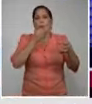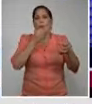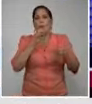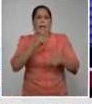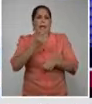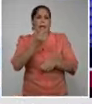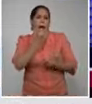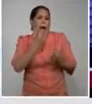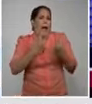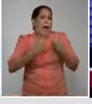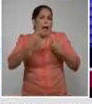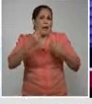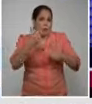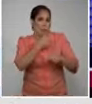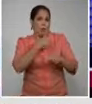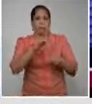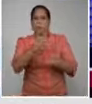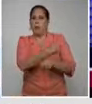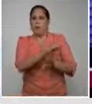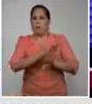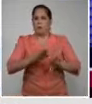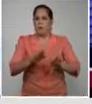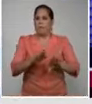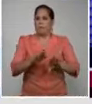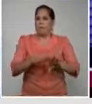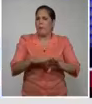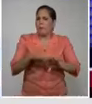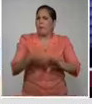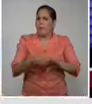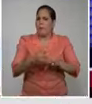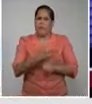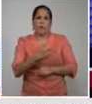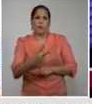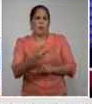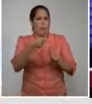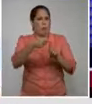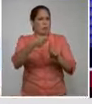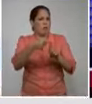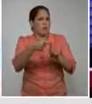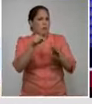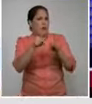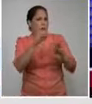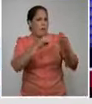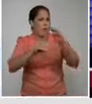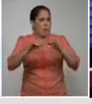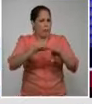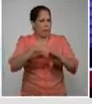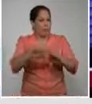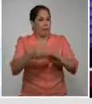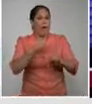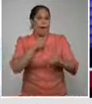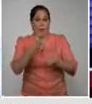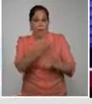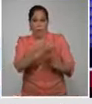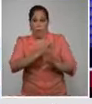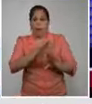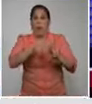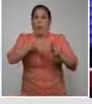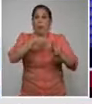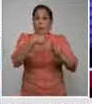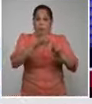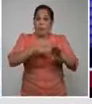han tenido? También sobre qué pasará si un voluntario da positivo. Estaremos conversando, doctora, en breve. También le pedimos a